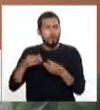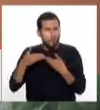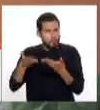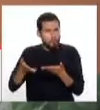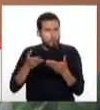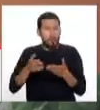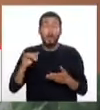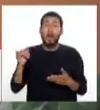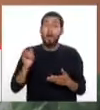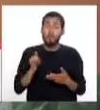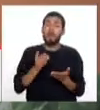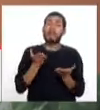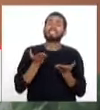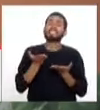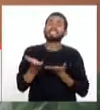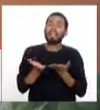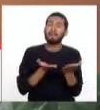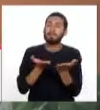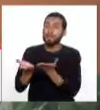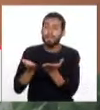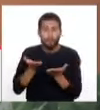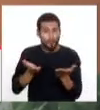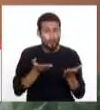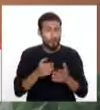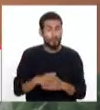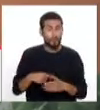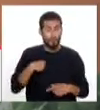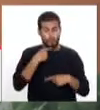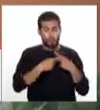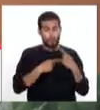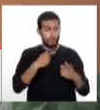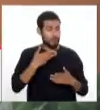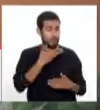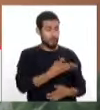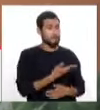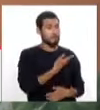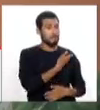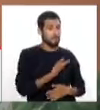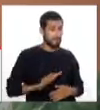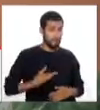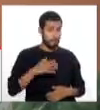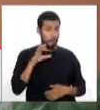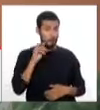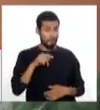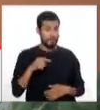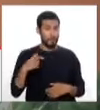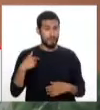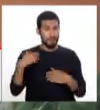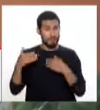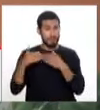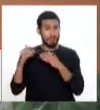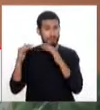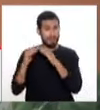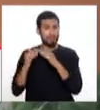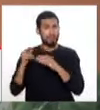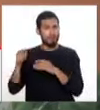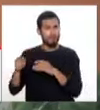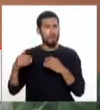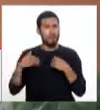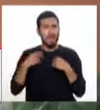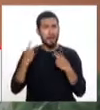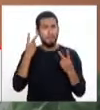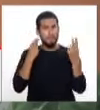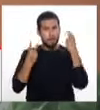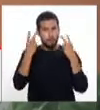servicios también. Lo que le contaba el presidente de la CONFIEP, Ahí cerca de la casa había una señora que tenía su